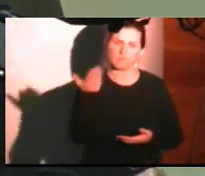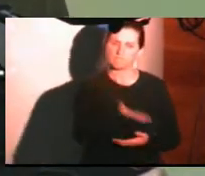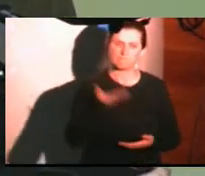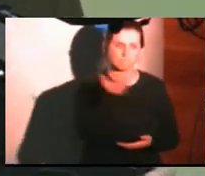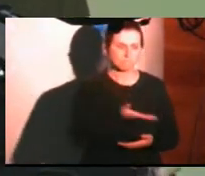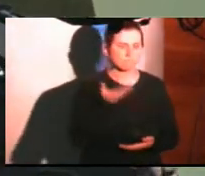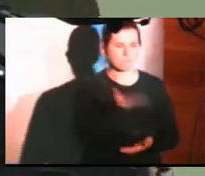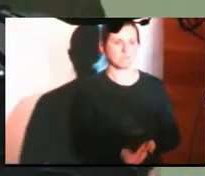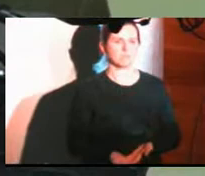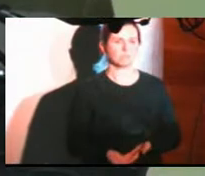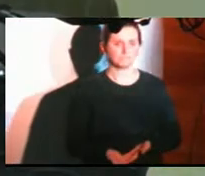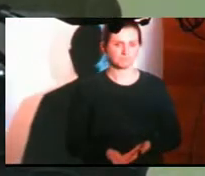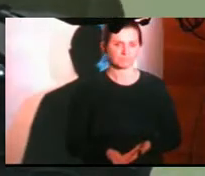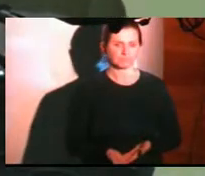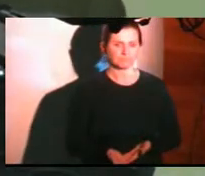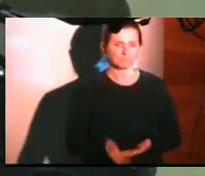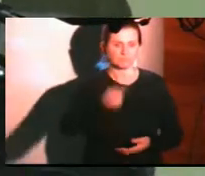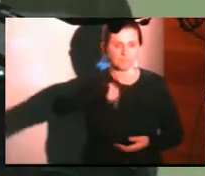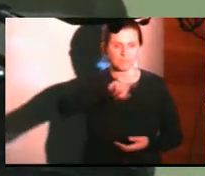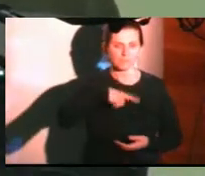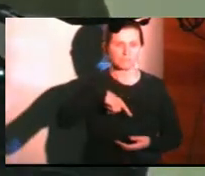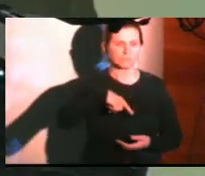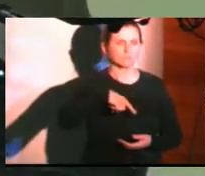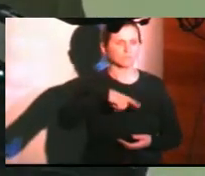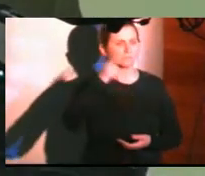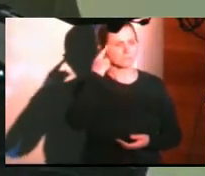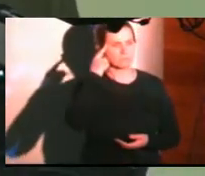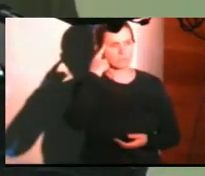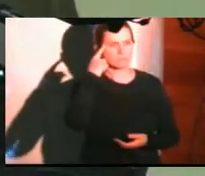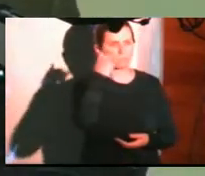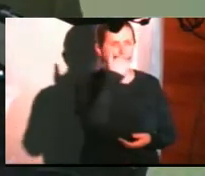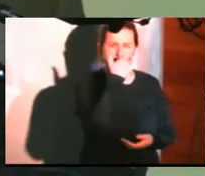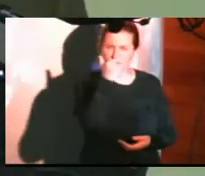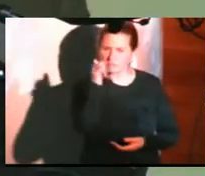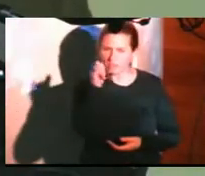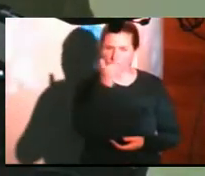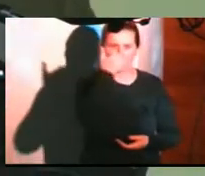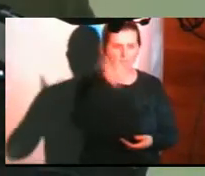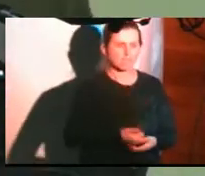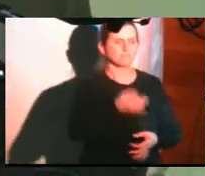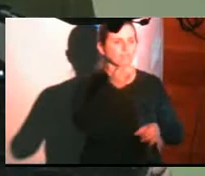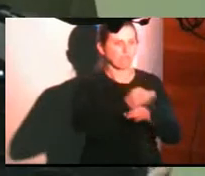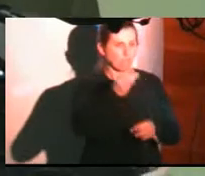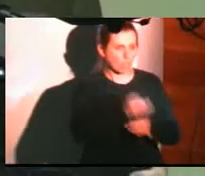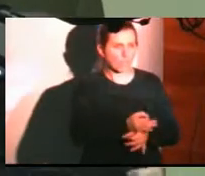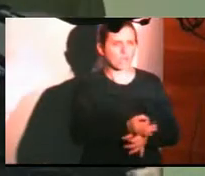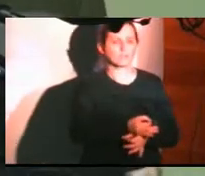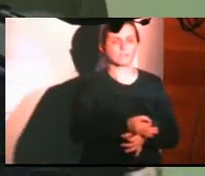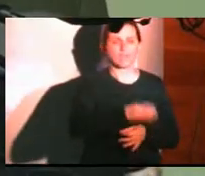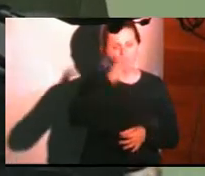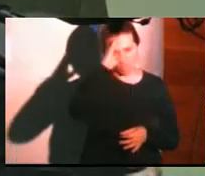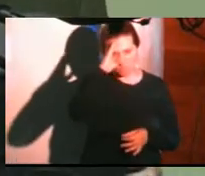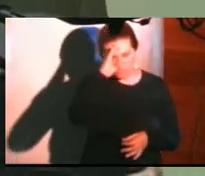decir, nosotros, en la medida que tengamos videocámaras en los lugares públicos, hospitales, escuelas, comisarías,